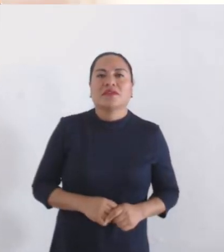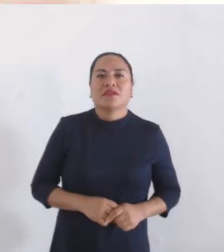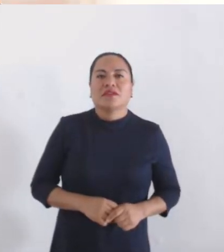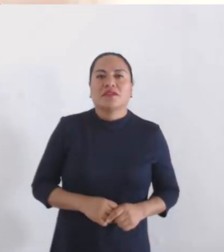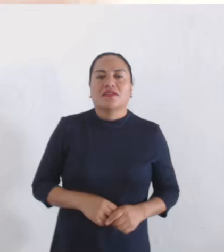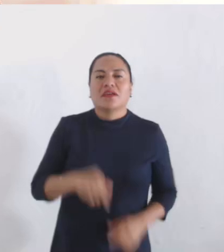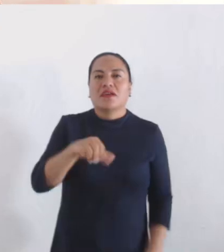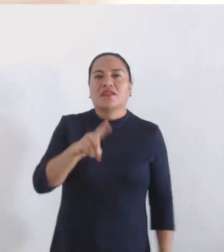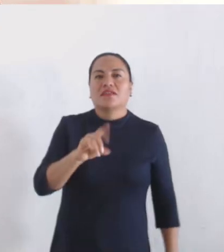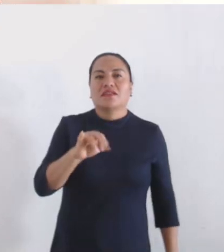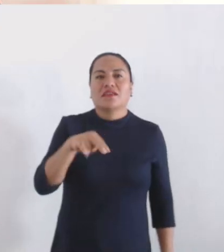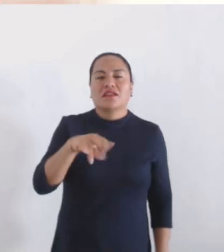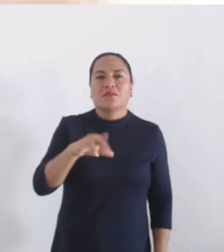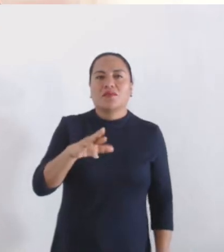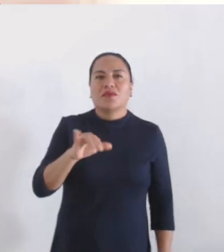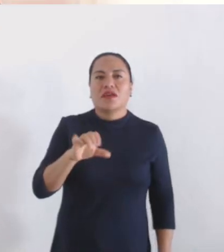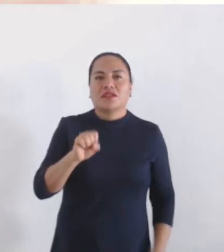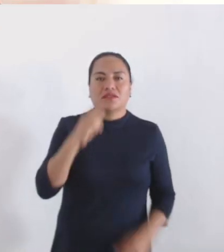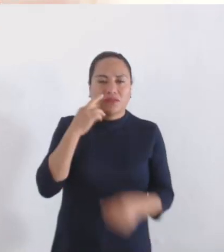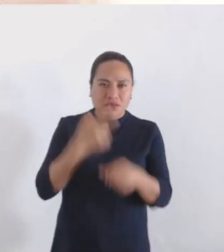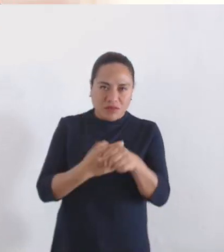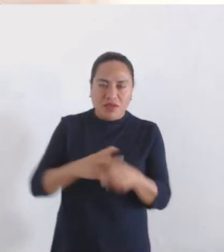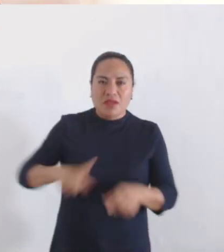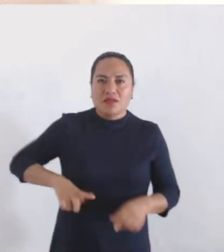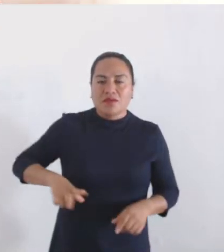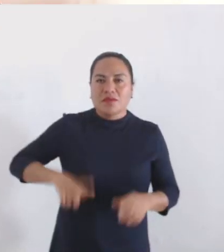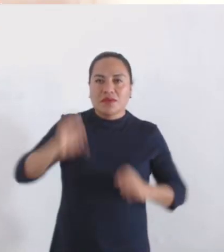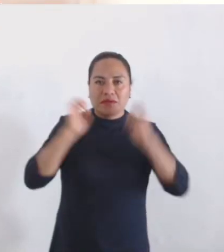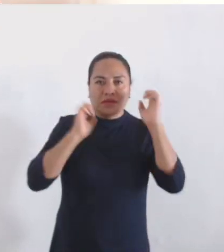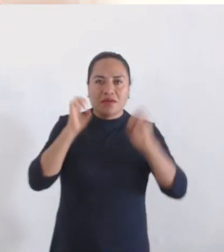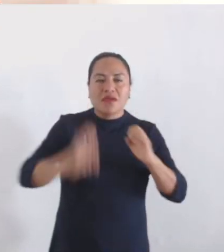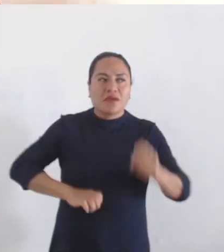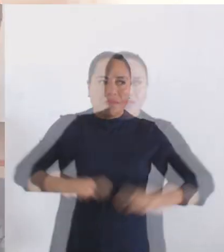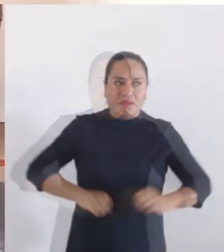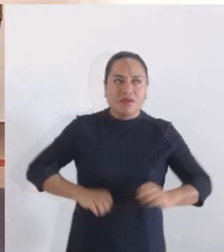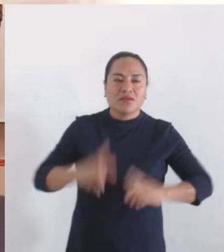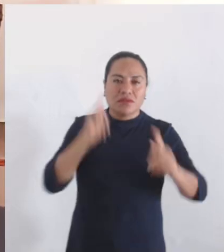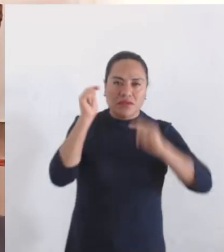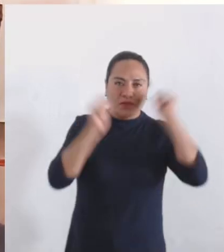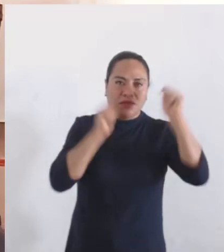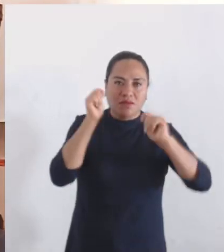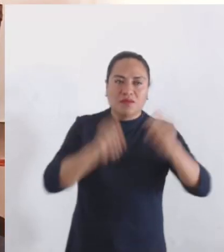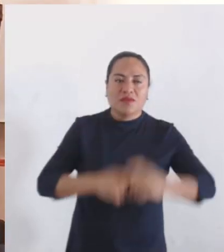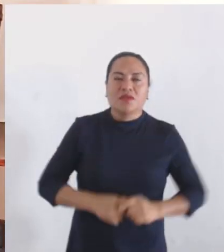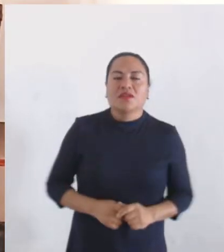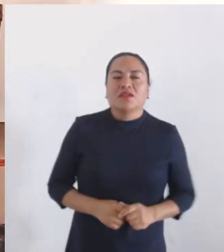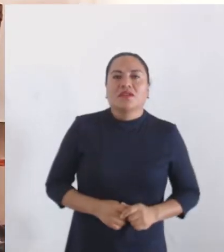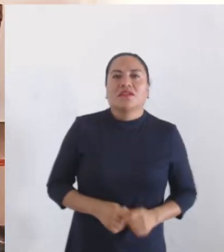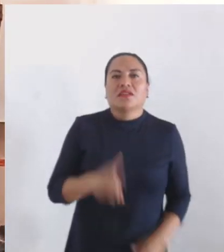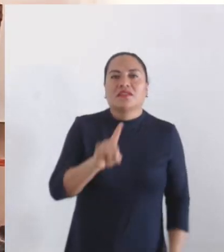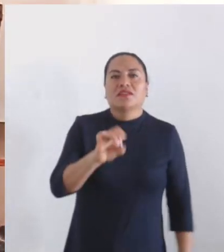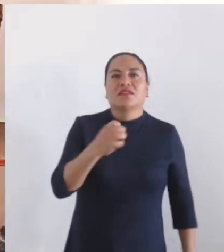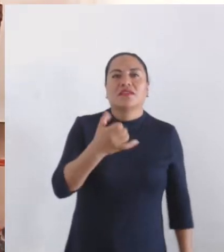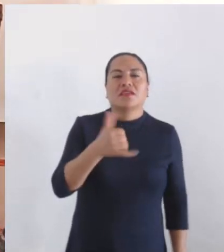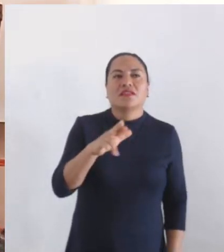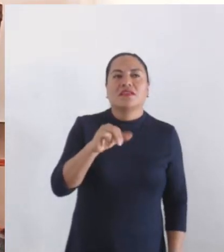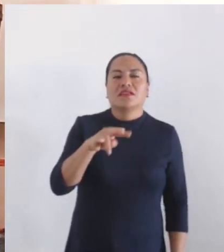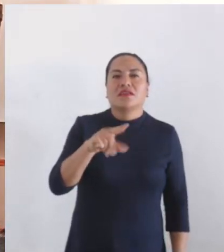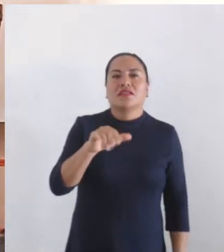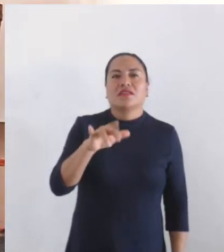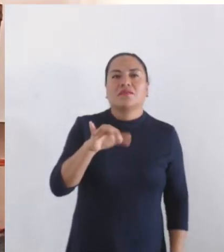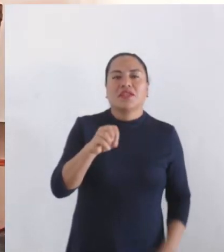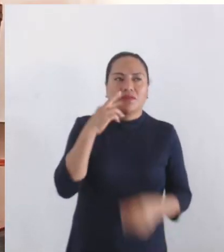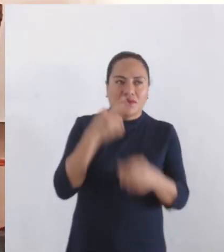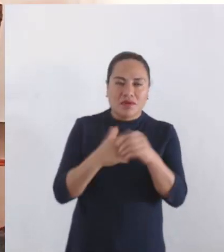Ciudadana Adriana Morales Sánchez, Regidora de Gobierno y Espectáculos y de Turismo. Ciudadana Deyanir Altamirano Gómez,